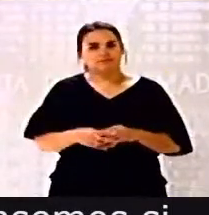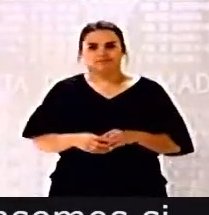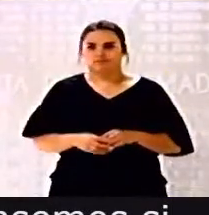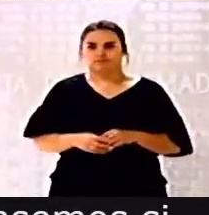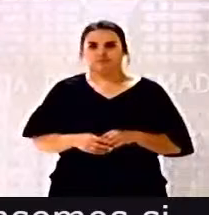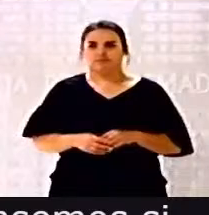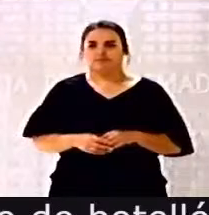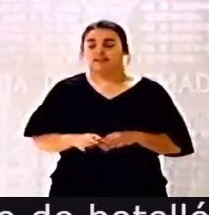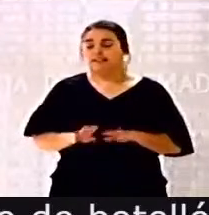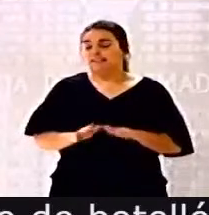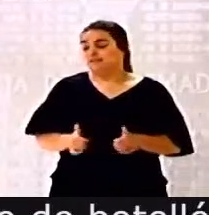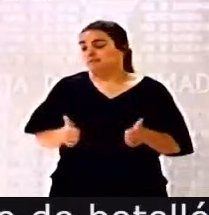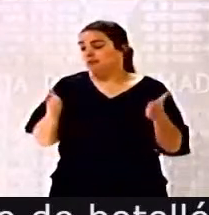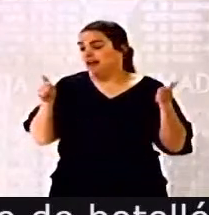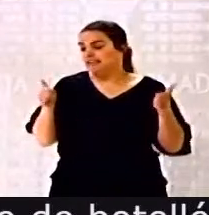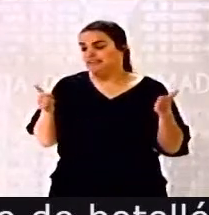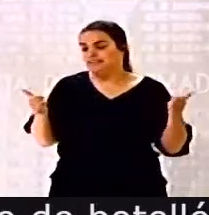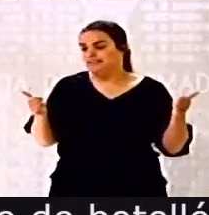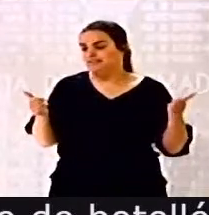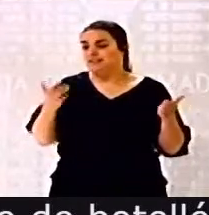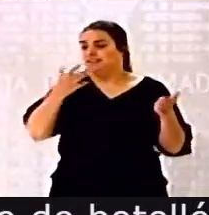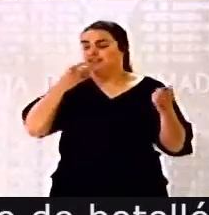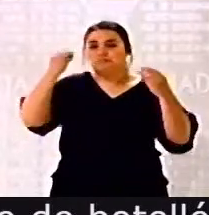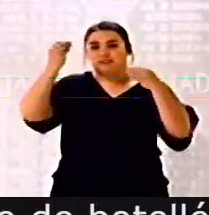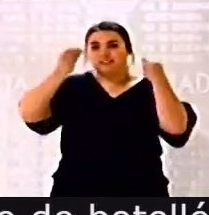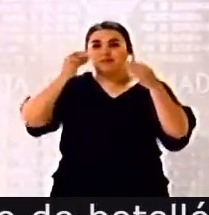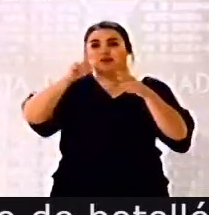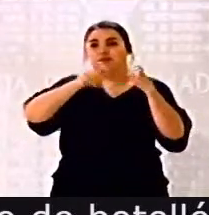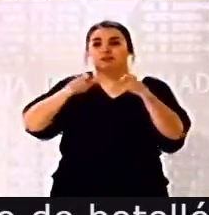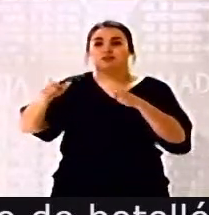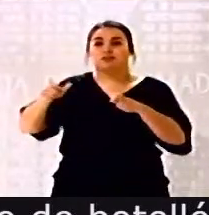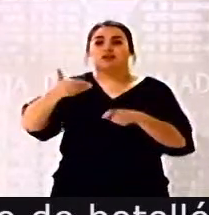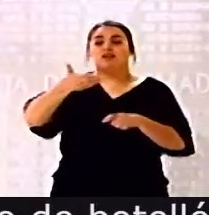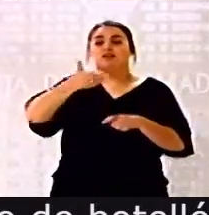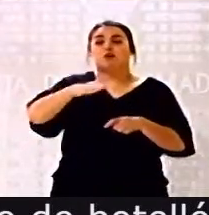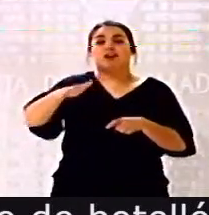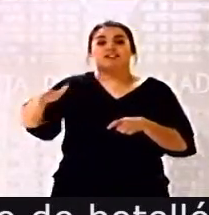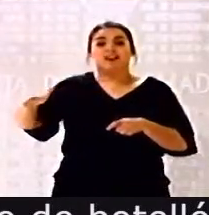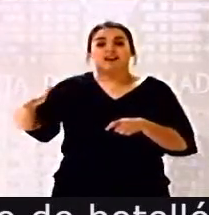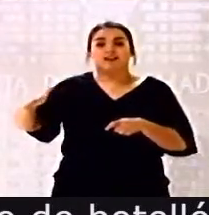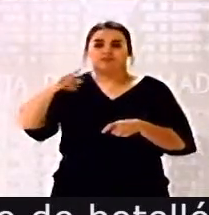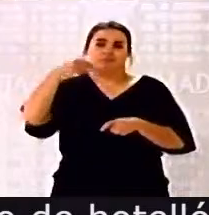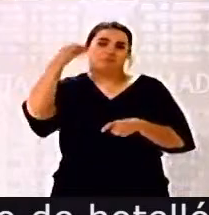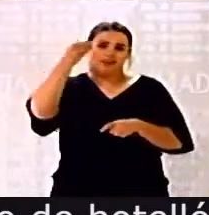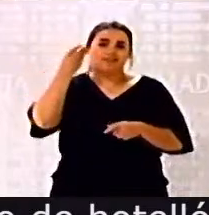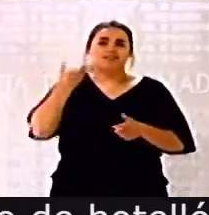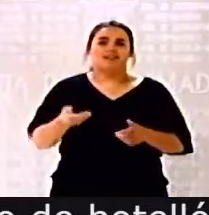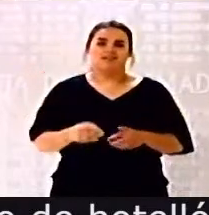Y ya no les quiero decir si pensamos en todas esas personas que no han podido superar el coronavirus.